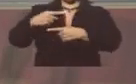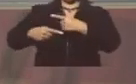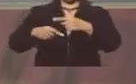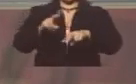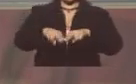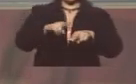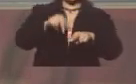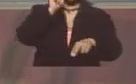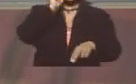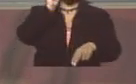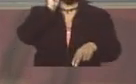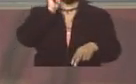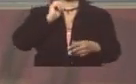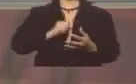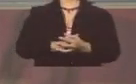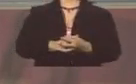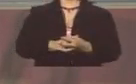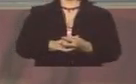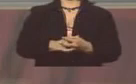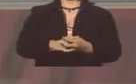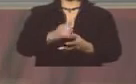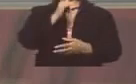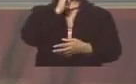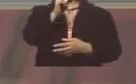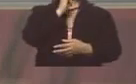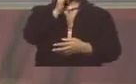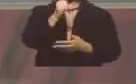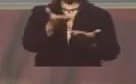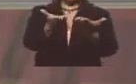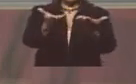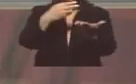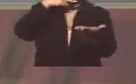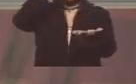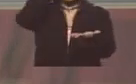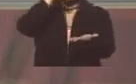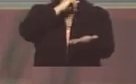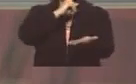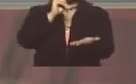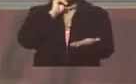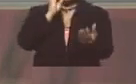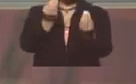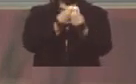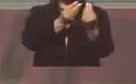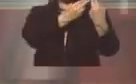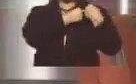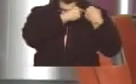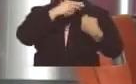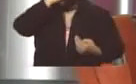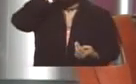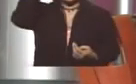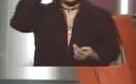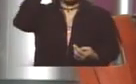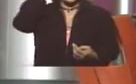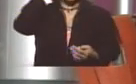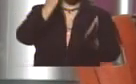nuestra música y la importancia que eso tiene para nuestra generación de relevo, para nuestras niñas y nuestros niños. Ok,